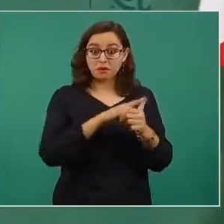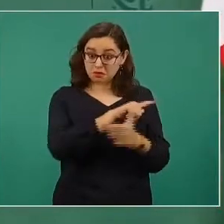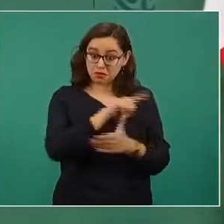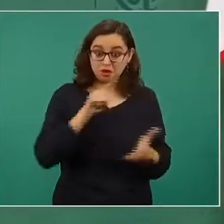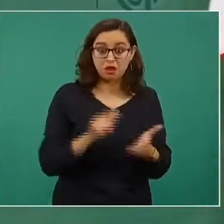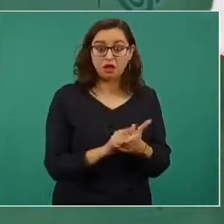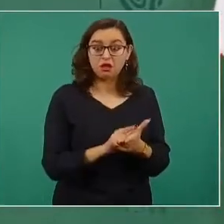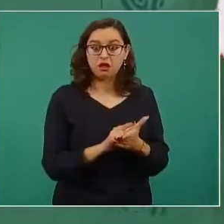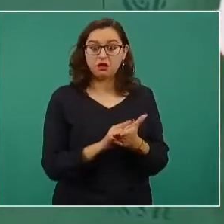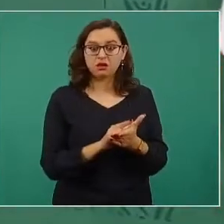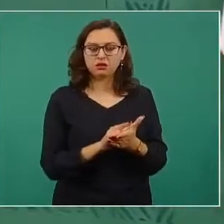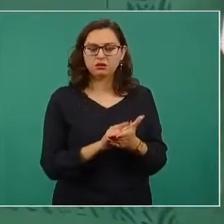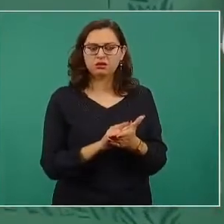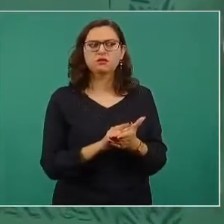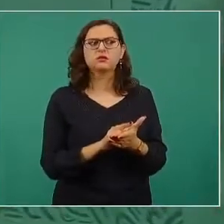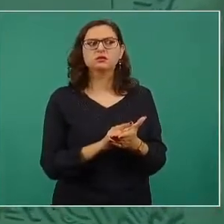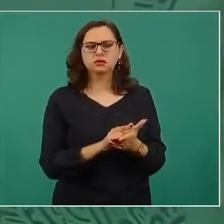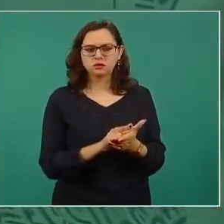y